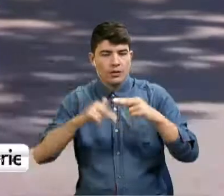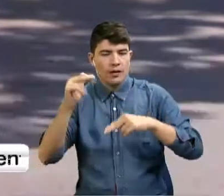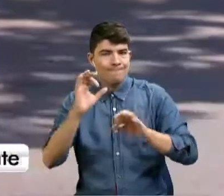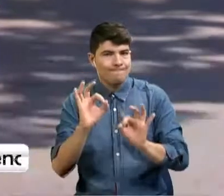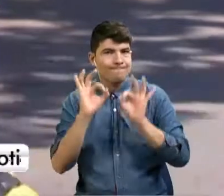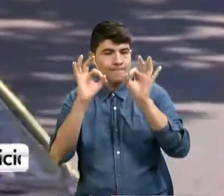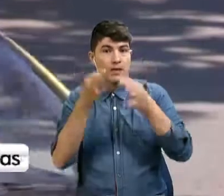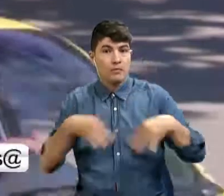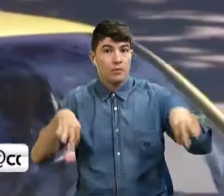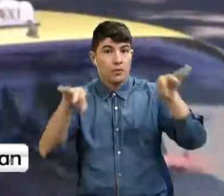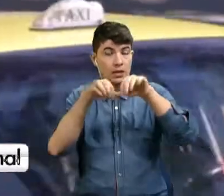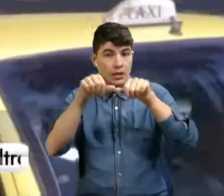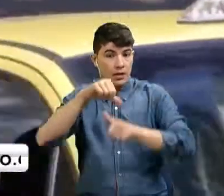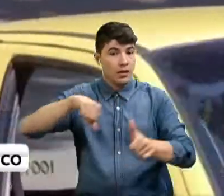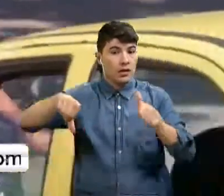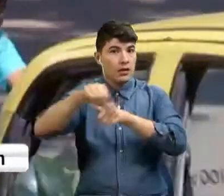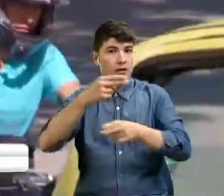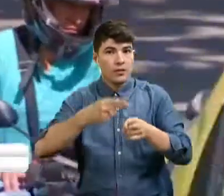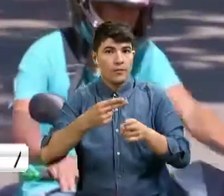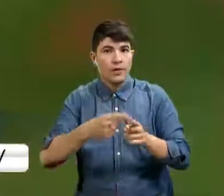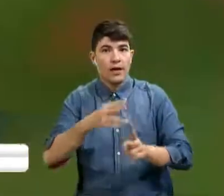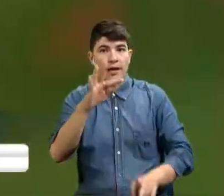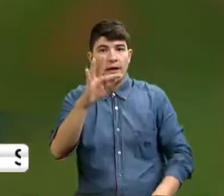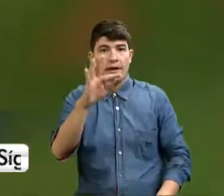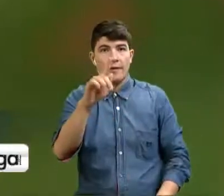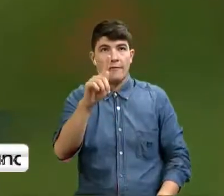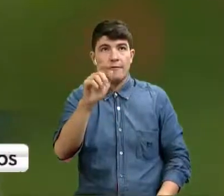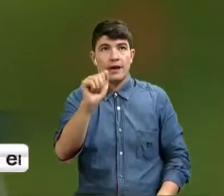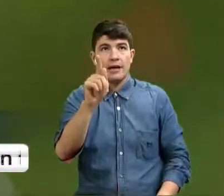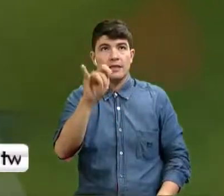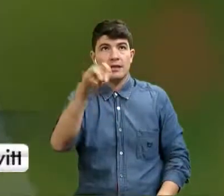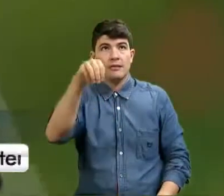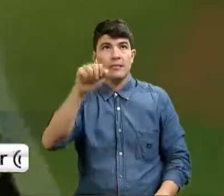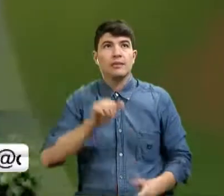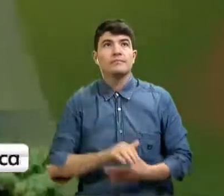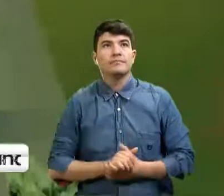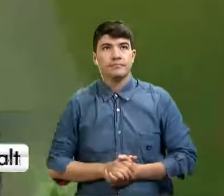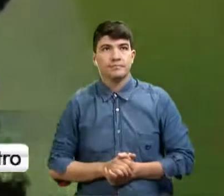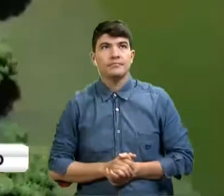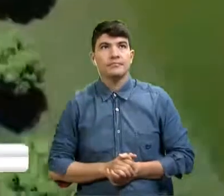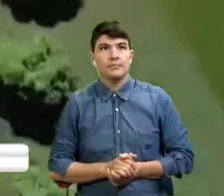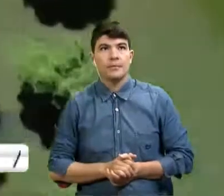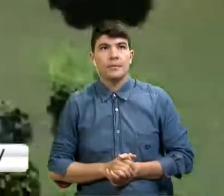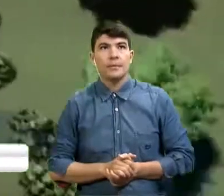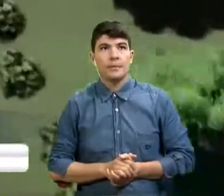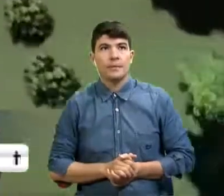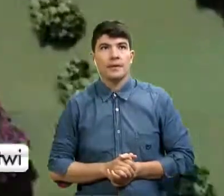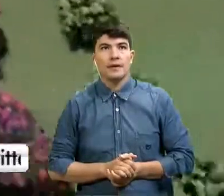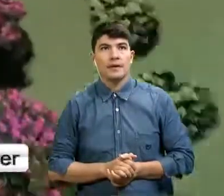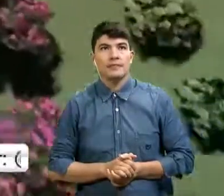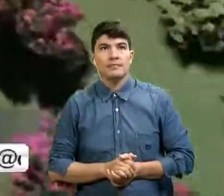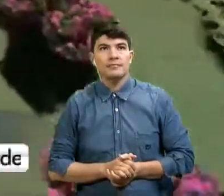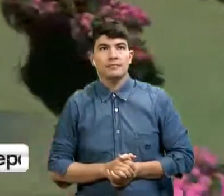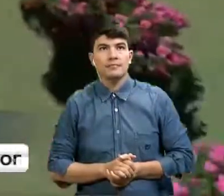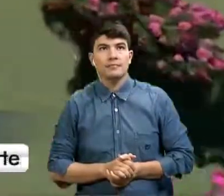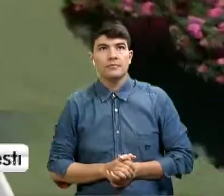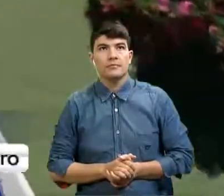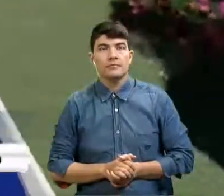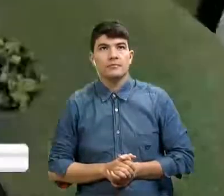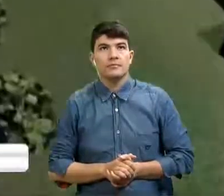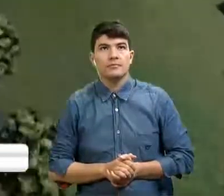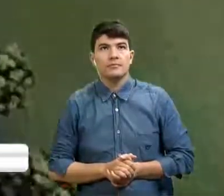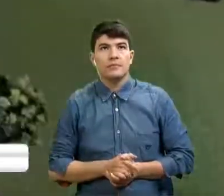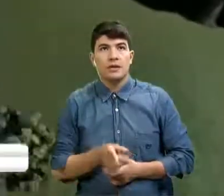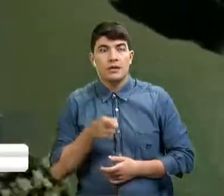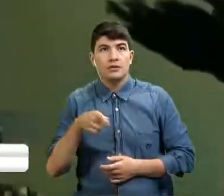el intercambiador de fátima y una rotonda y pasos deprimidos harán parte del intercambiador de fátima la